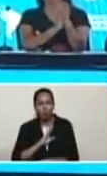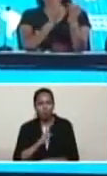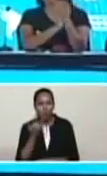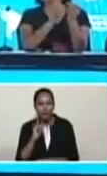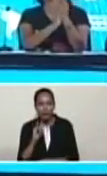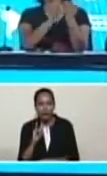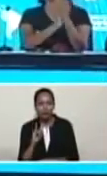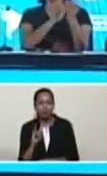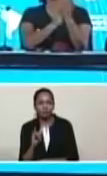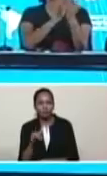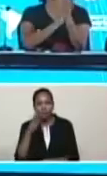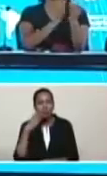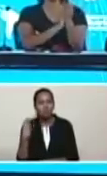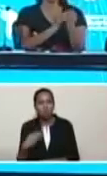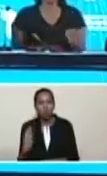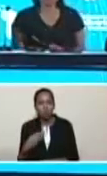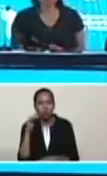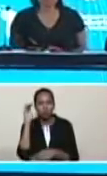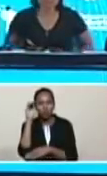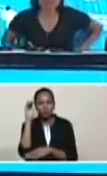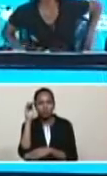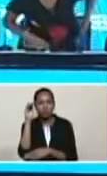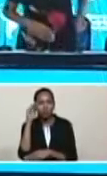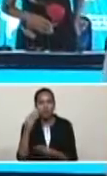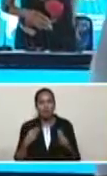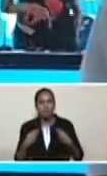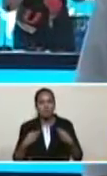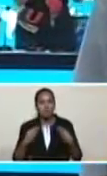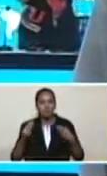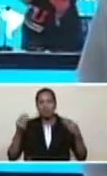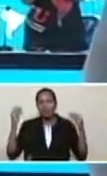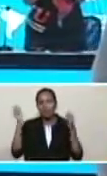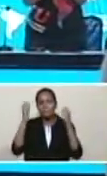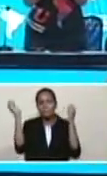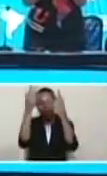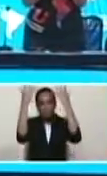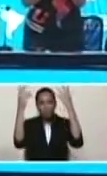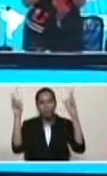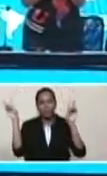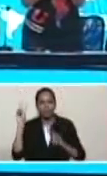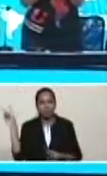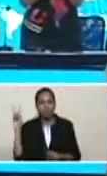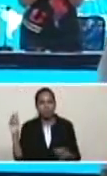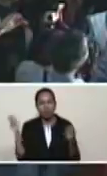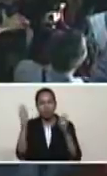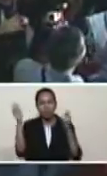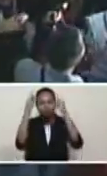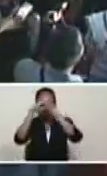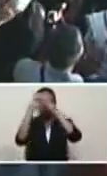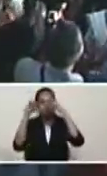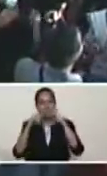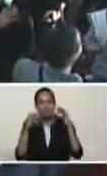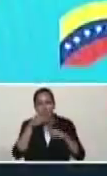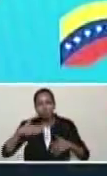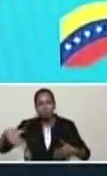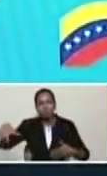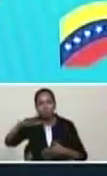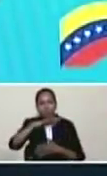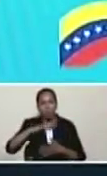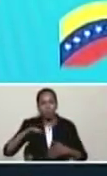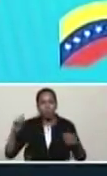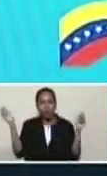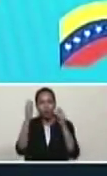ustedes la juventud del futuro. ¡Que viva Venezuela! ¡Que viva la felicidad del pueblo! ¡Que viva